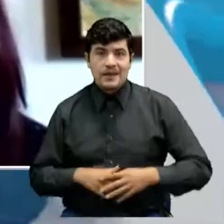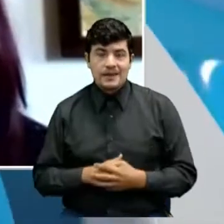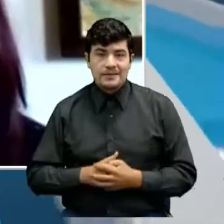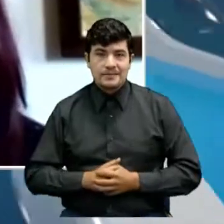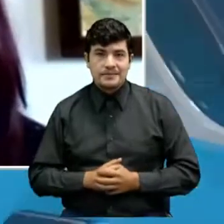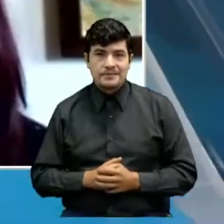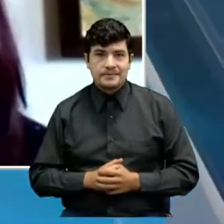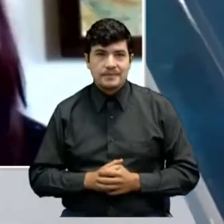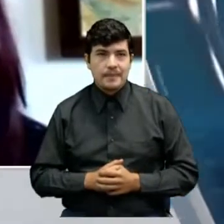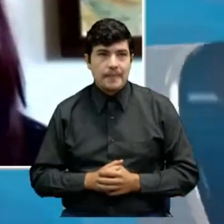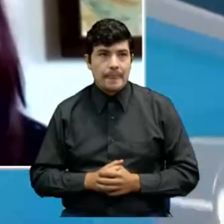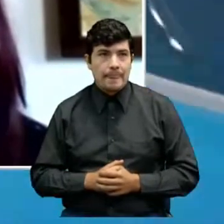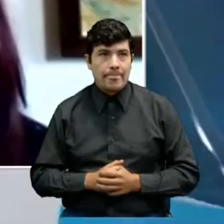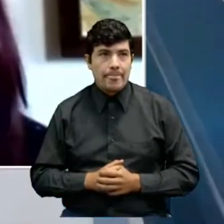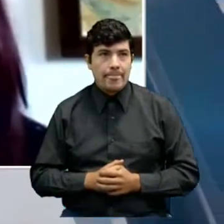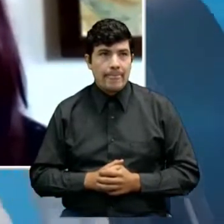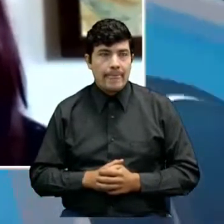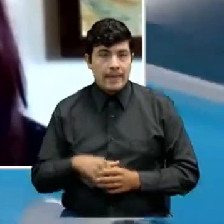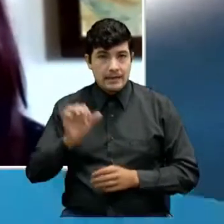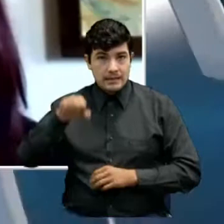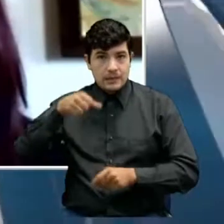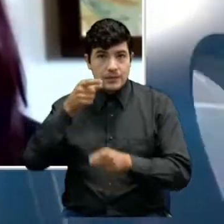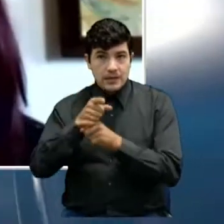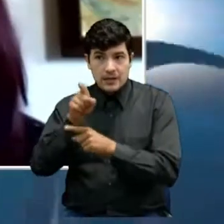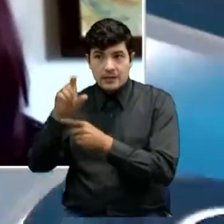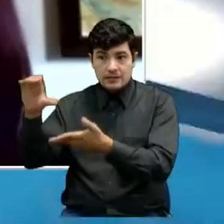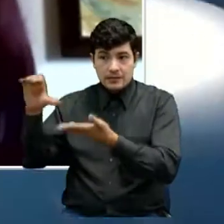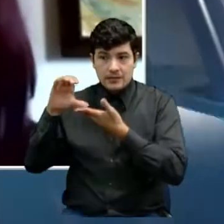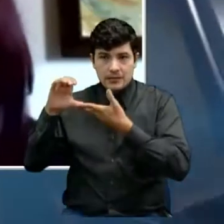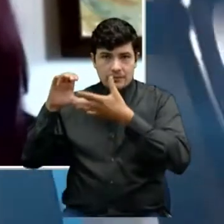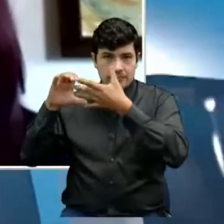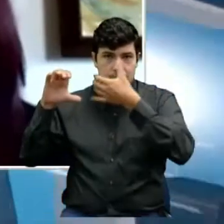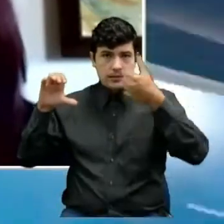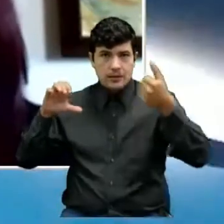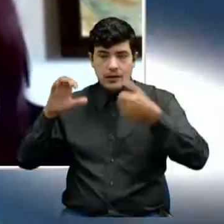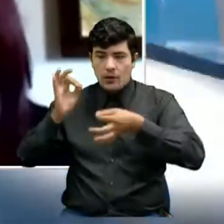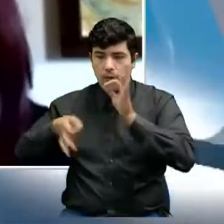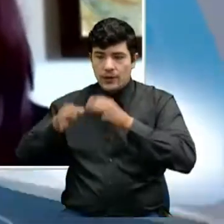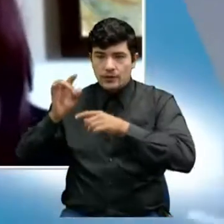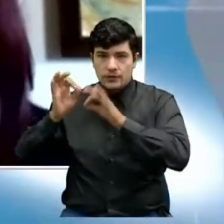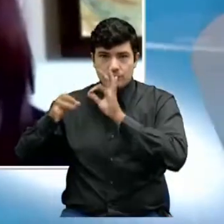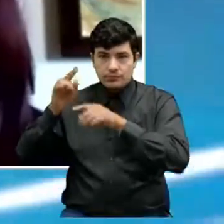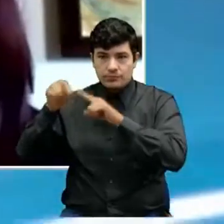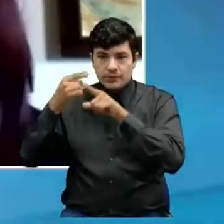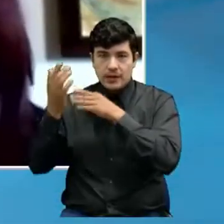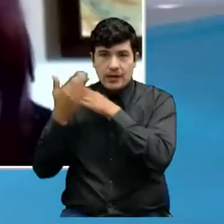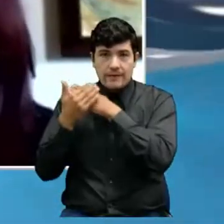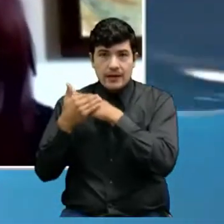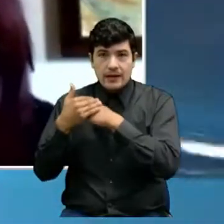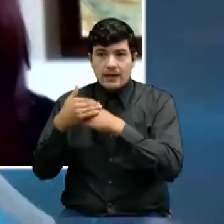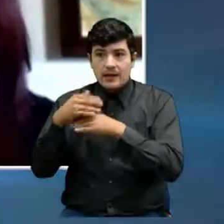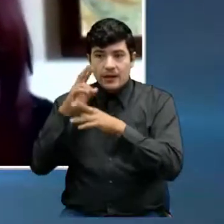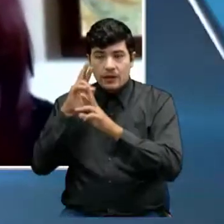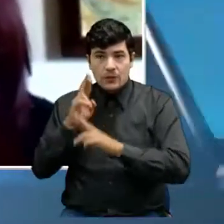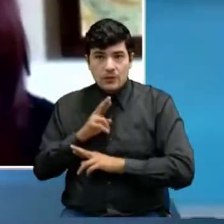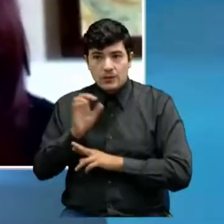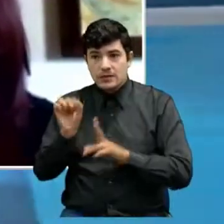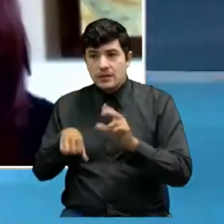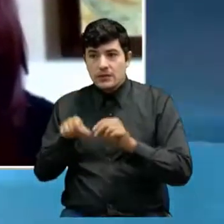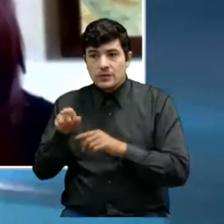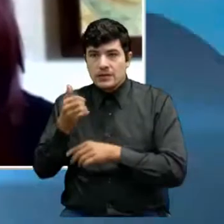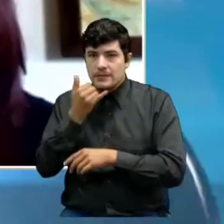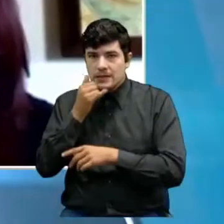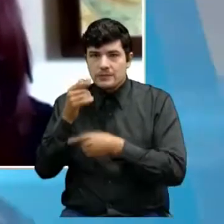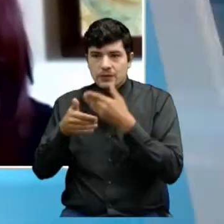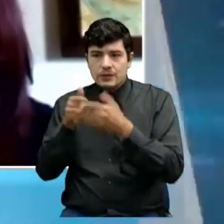Para esta prestación puede llegar a un oficio del juzgado determinando de la cooperativa, de lo que